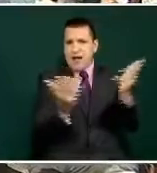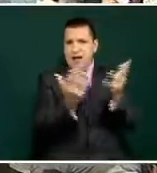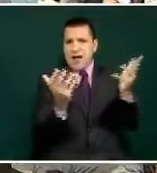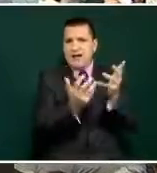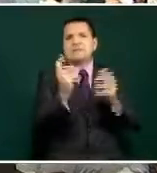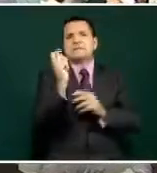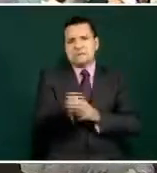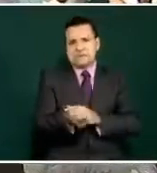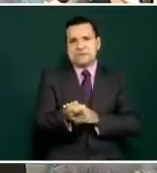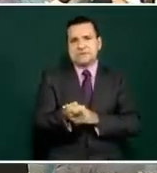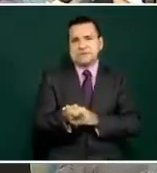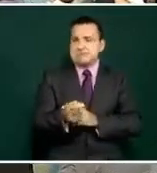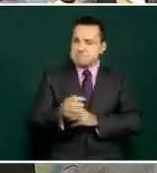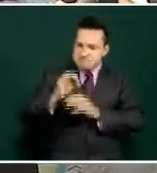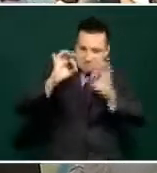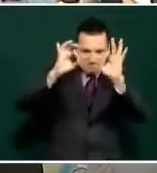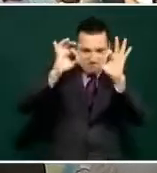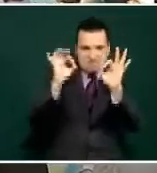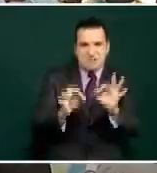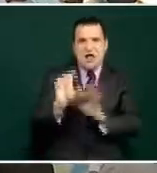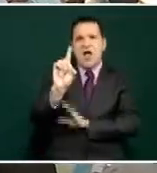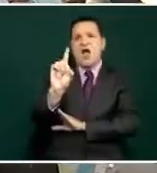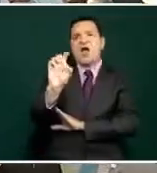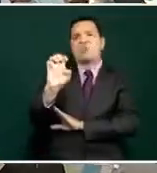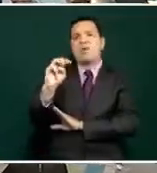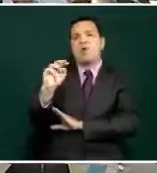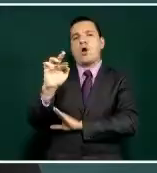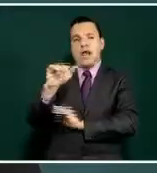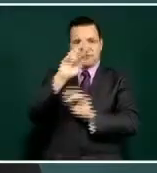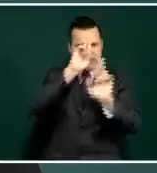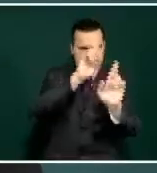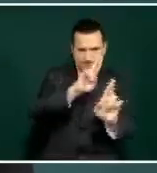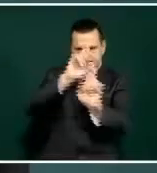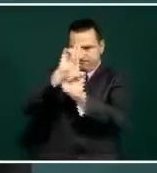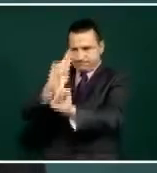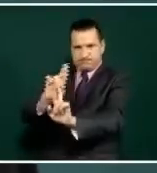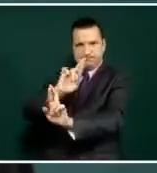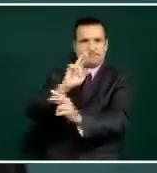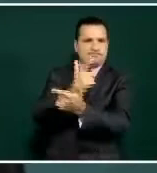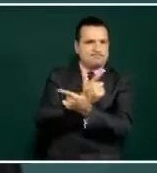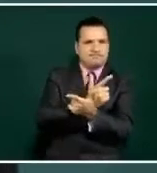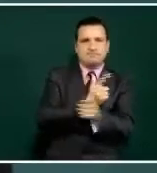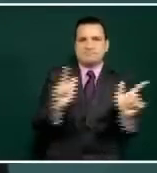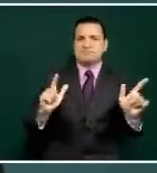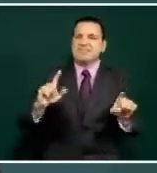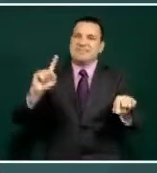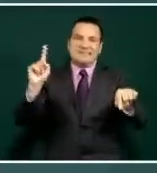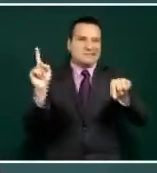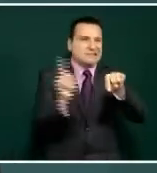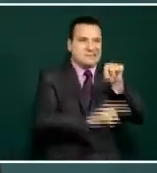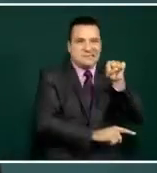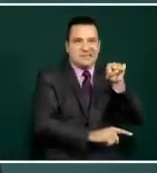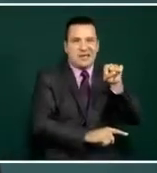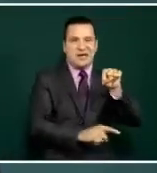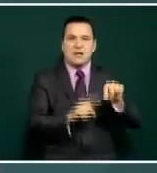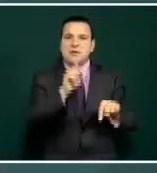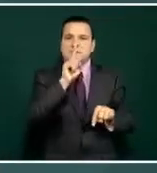una auténtica, una verdadera democracia, que desaparezca el